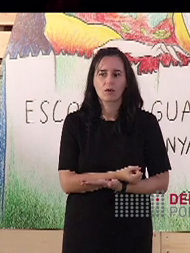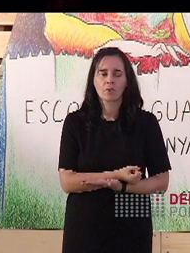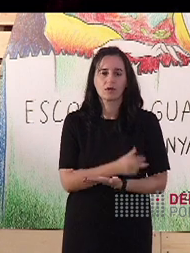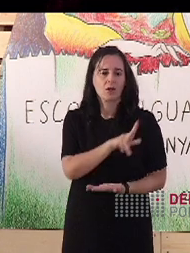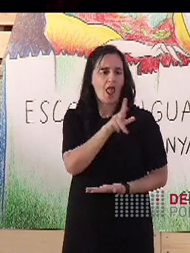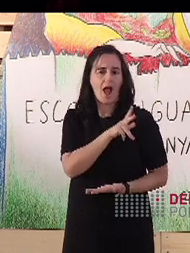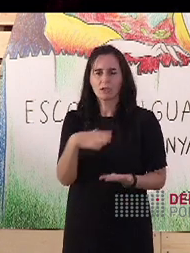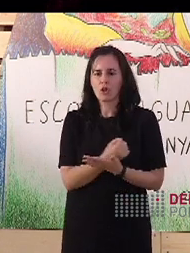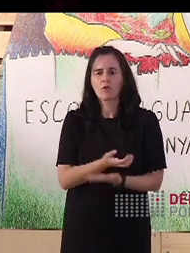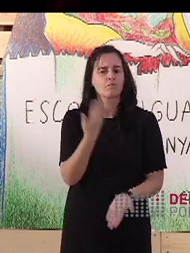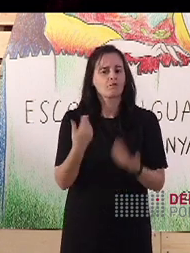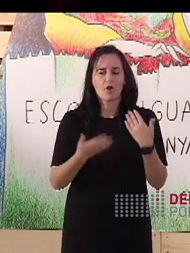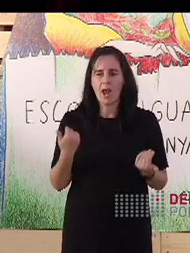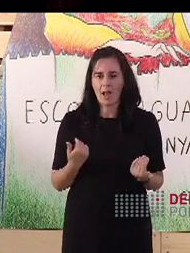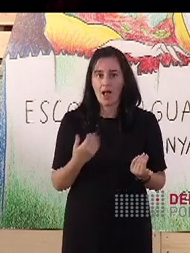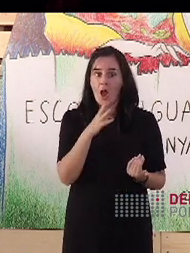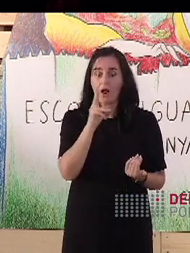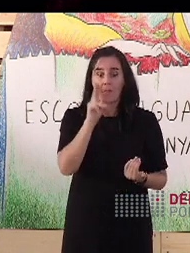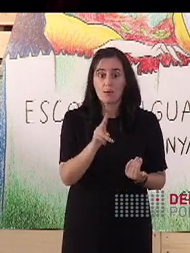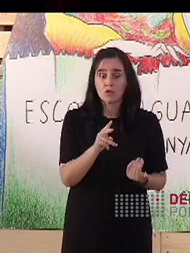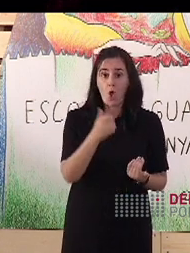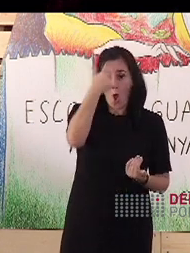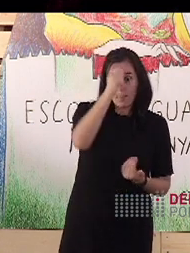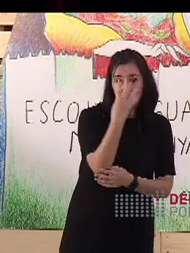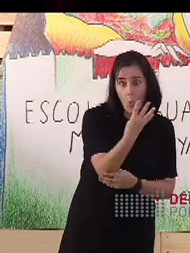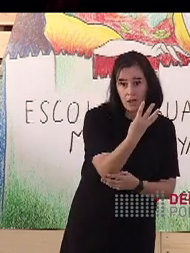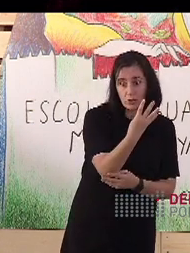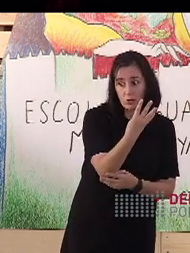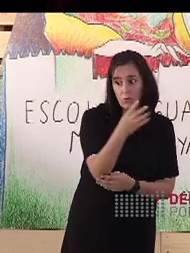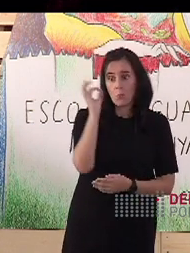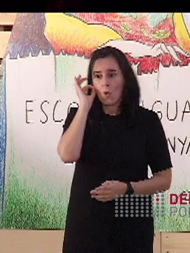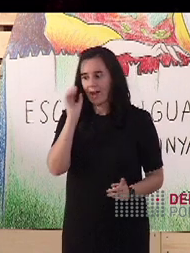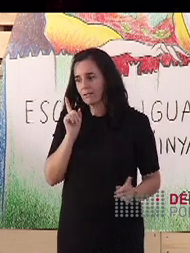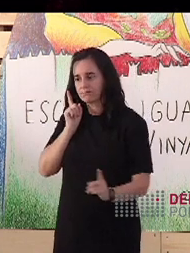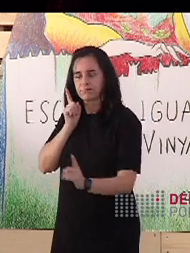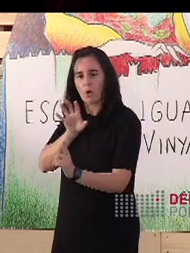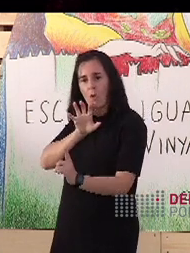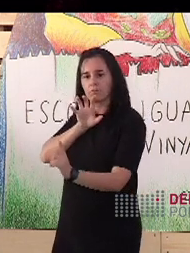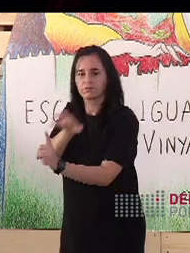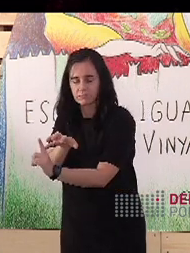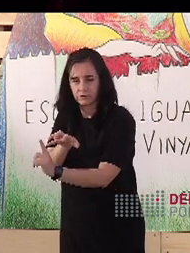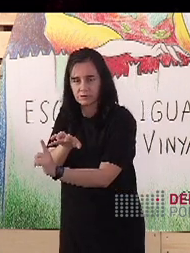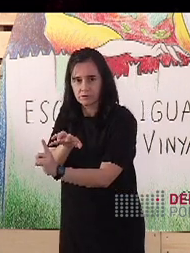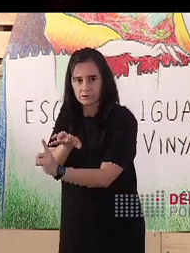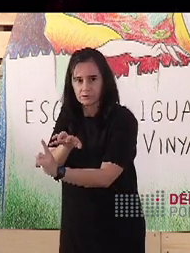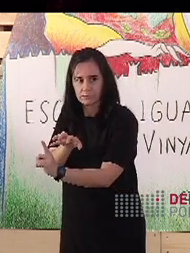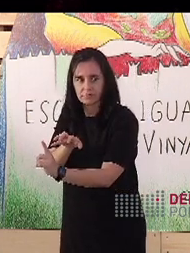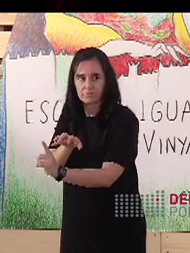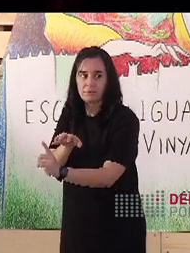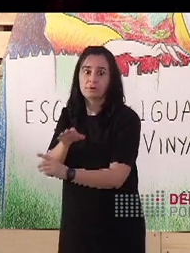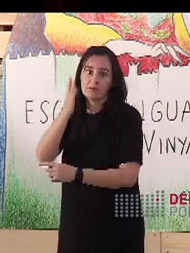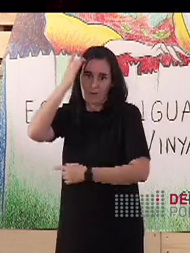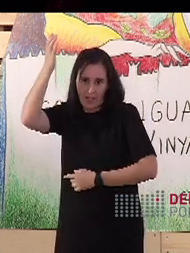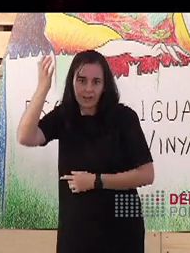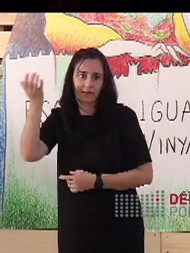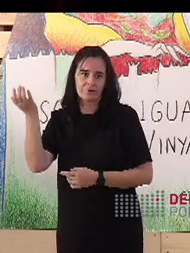cuatro hombres contra una mujer. Si yo, en vez de decir cuatro hombres contra una mujer en Milán, en la azotea de un